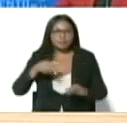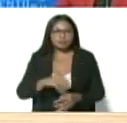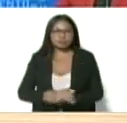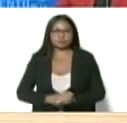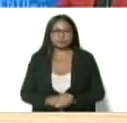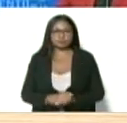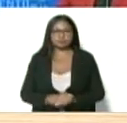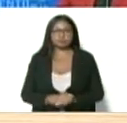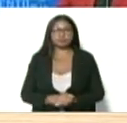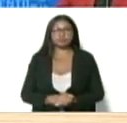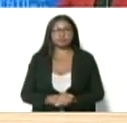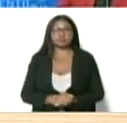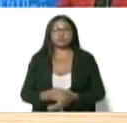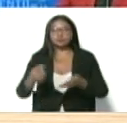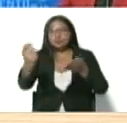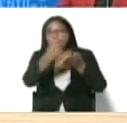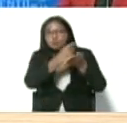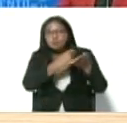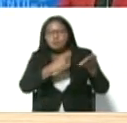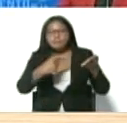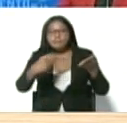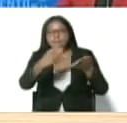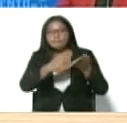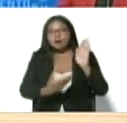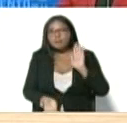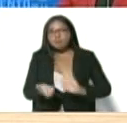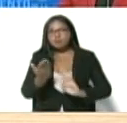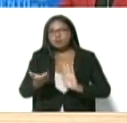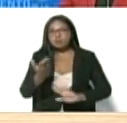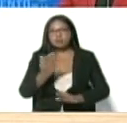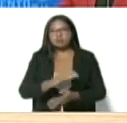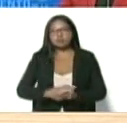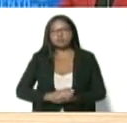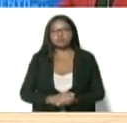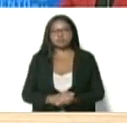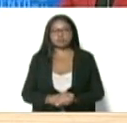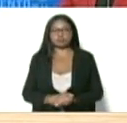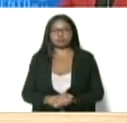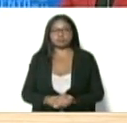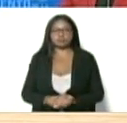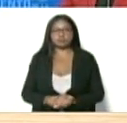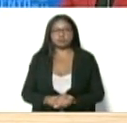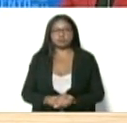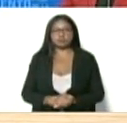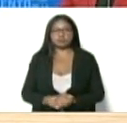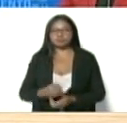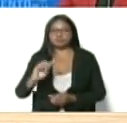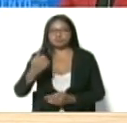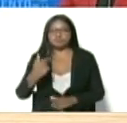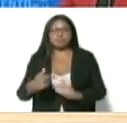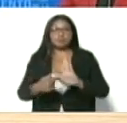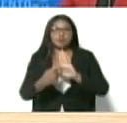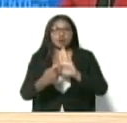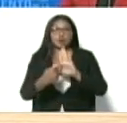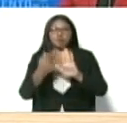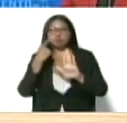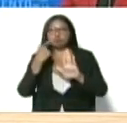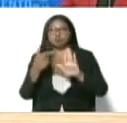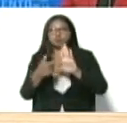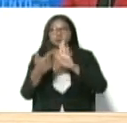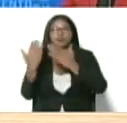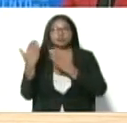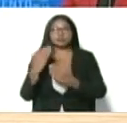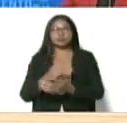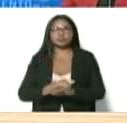mapa bien importante aquí está en primer lugar en este mapa